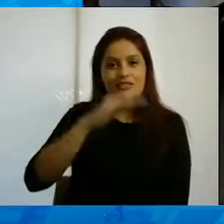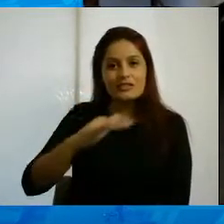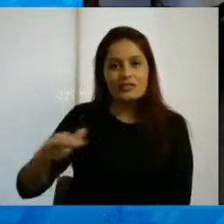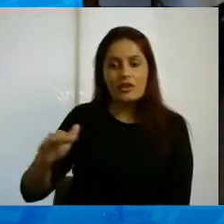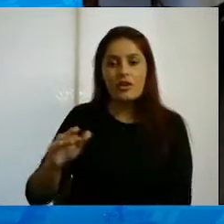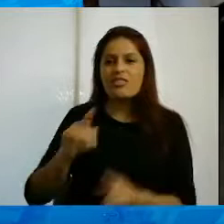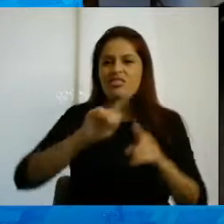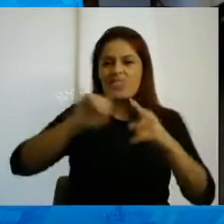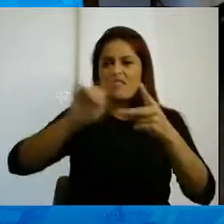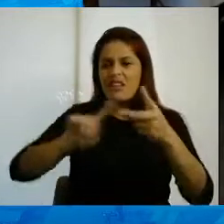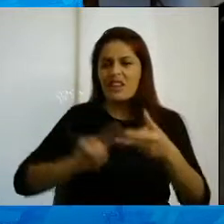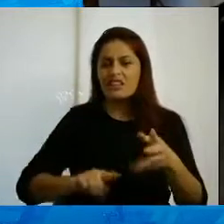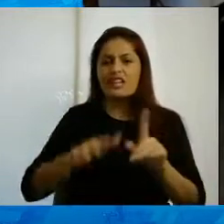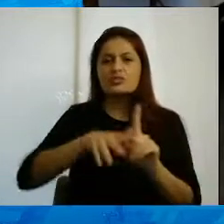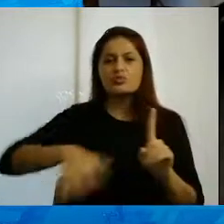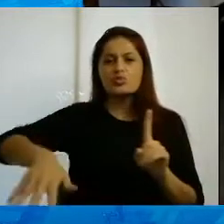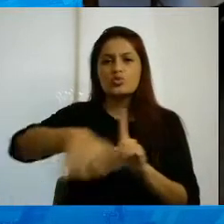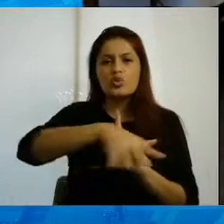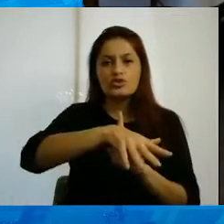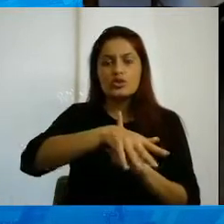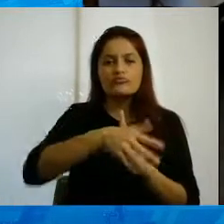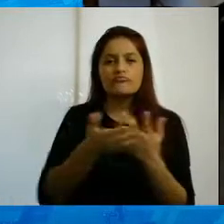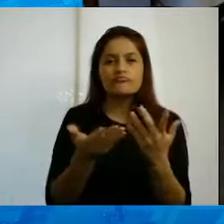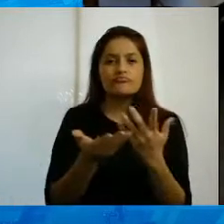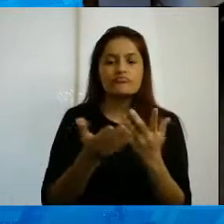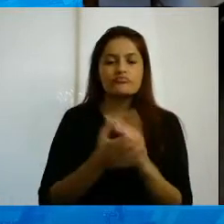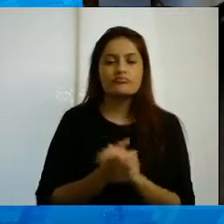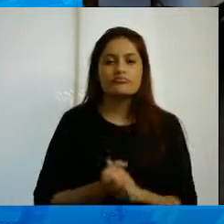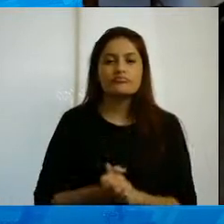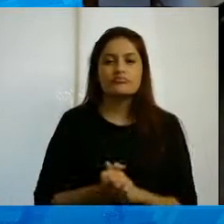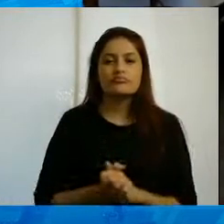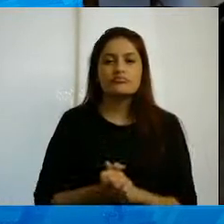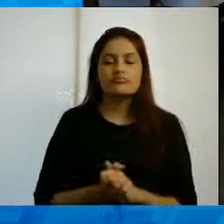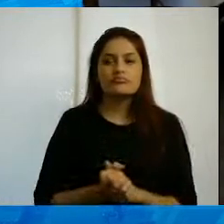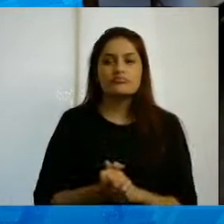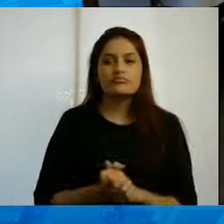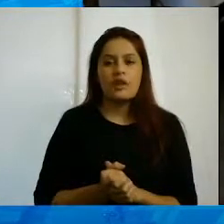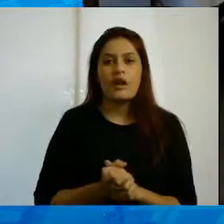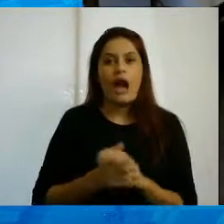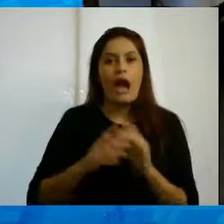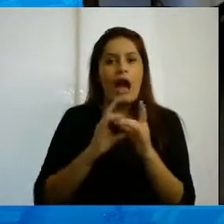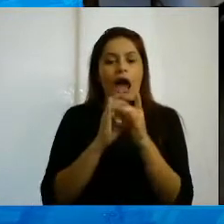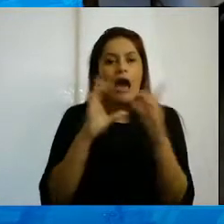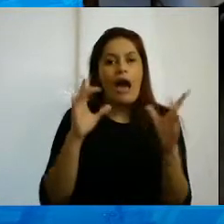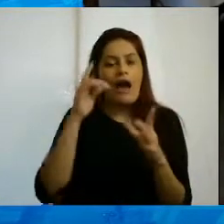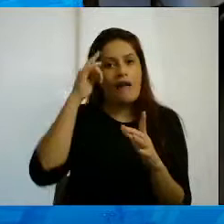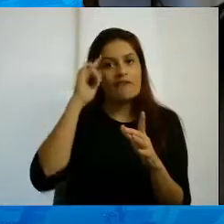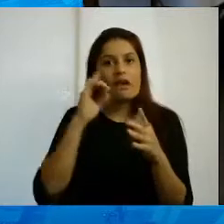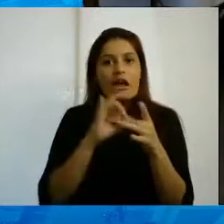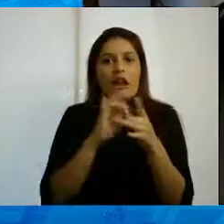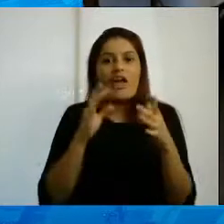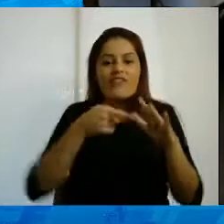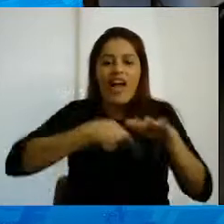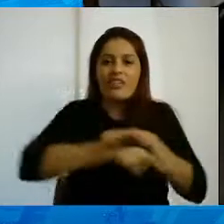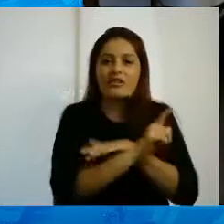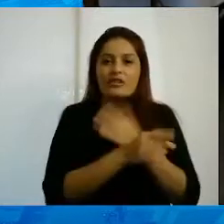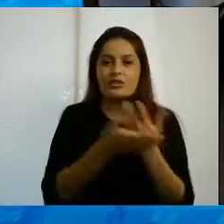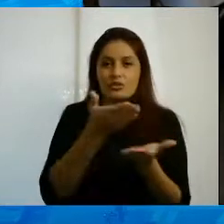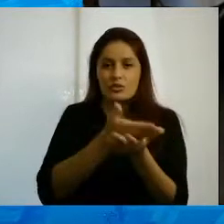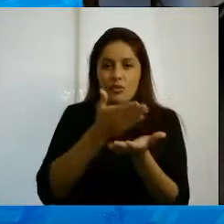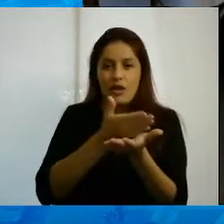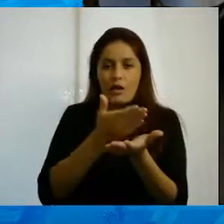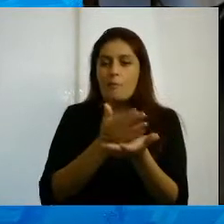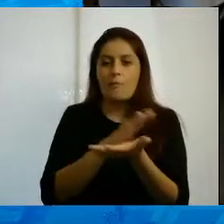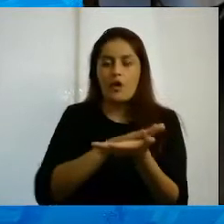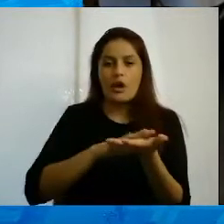diversas situaciones que son bastante graves, a mi entender, al interior de los colegios. Y